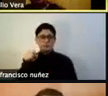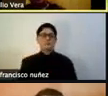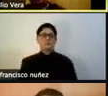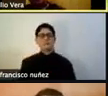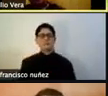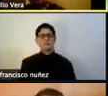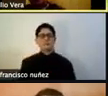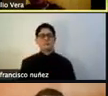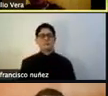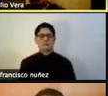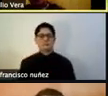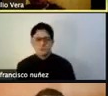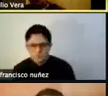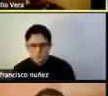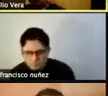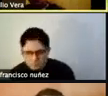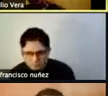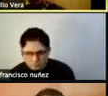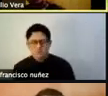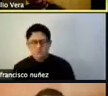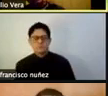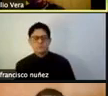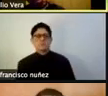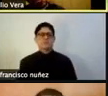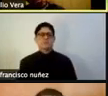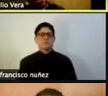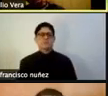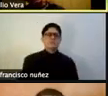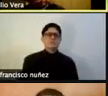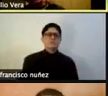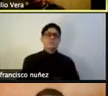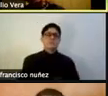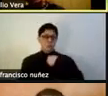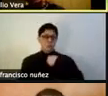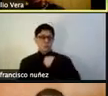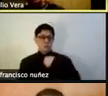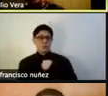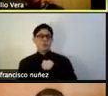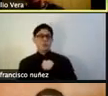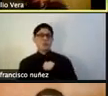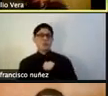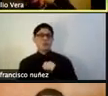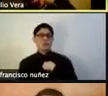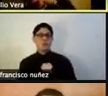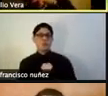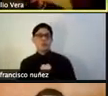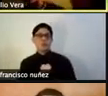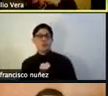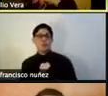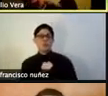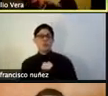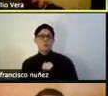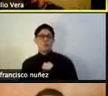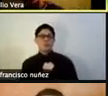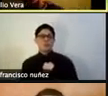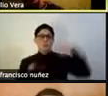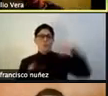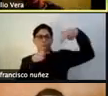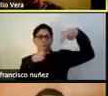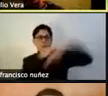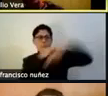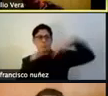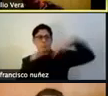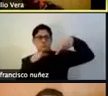Uno tiene un registro sísmico. Este es un registro sísmico. Este es un disparo en un punto. Y